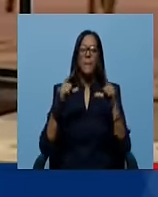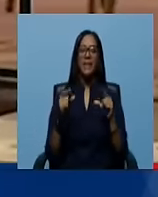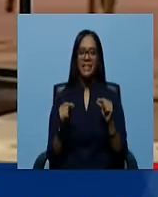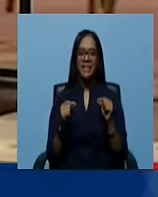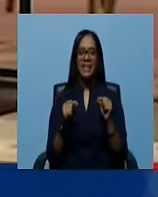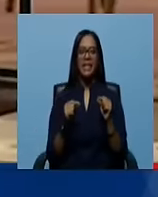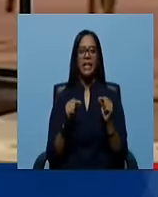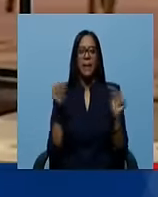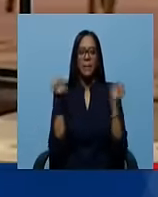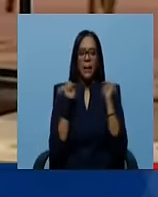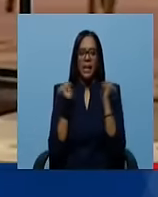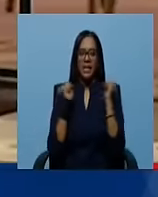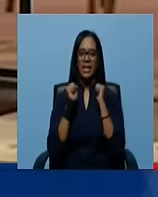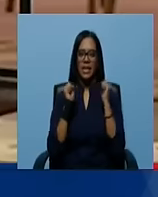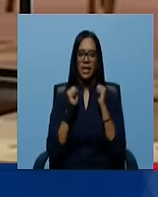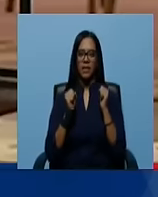andinos.